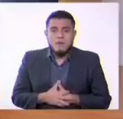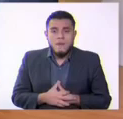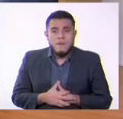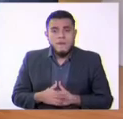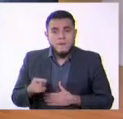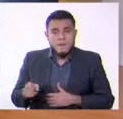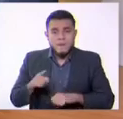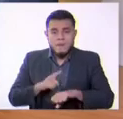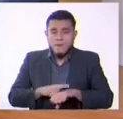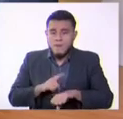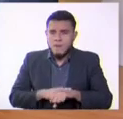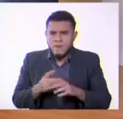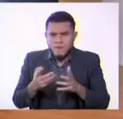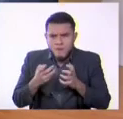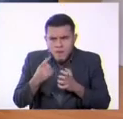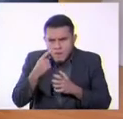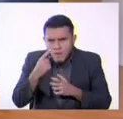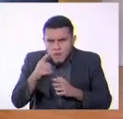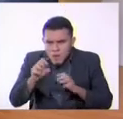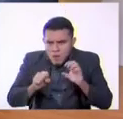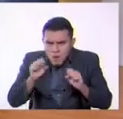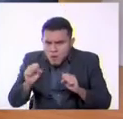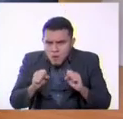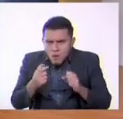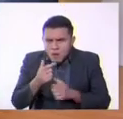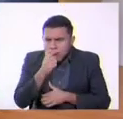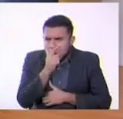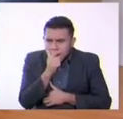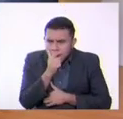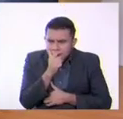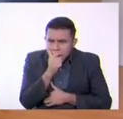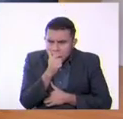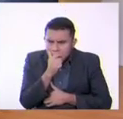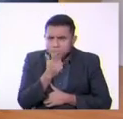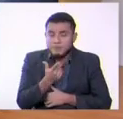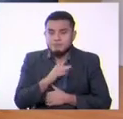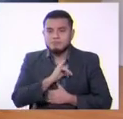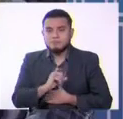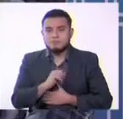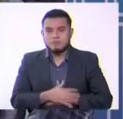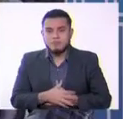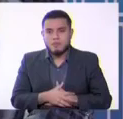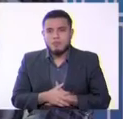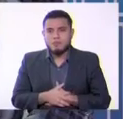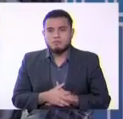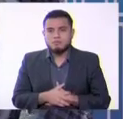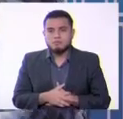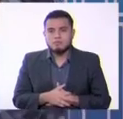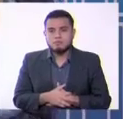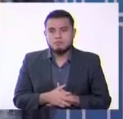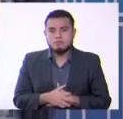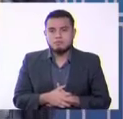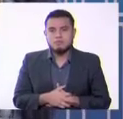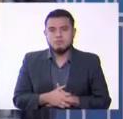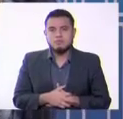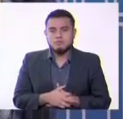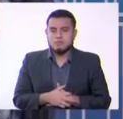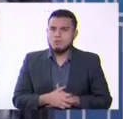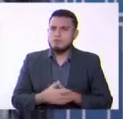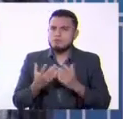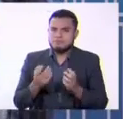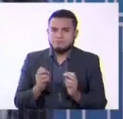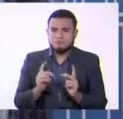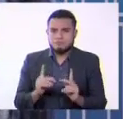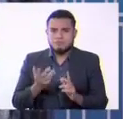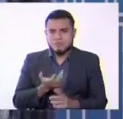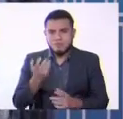que se está buscando identidad. Esa parte de la identidad es es algo que bueno, muchas veces los jóvenes